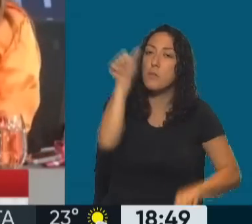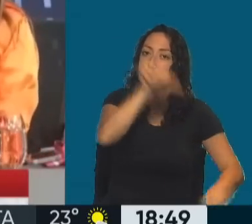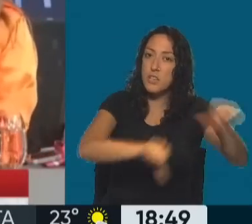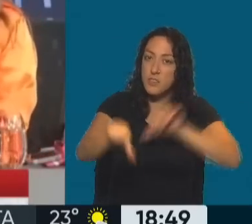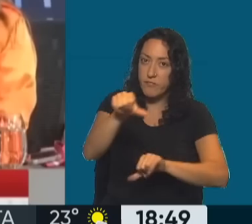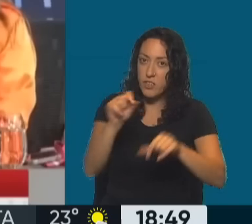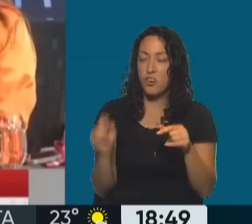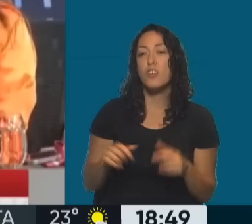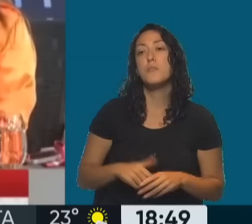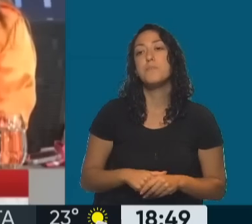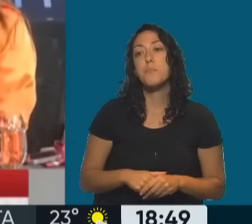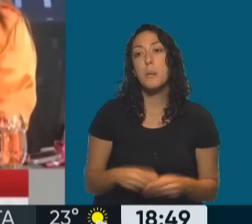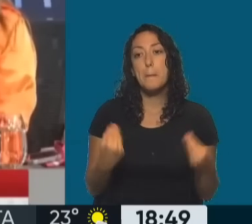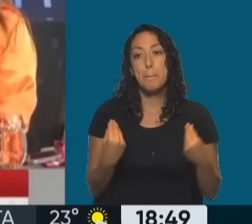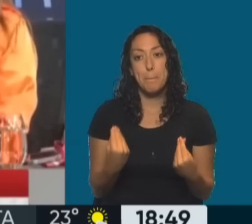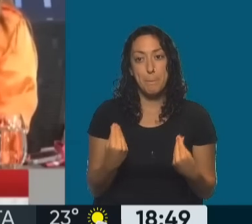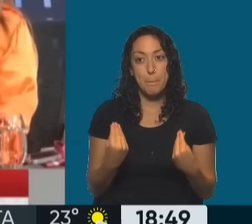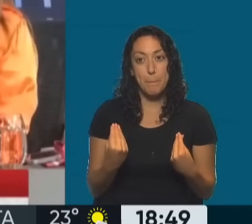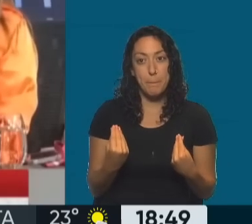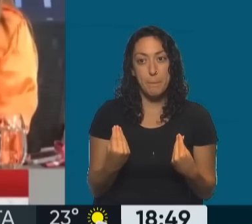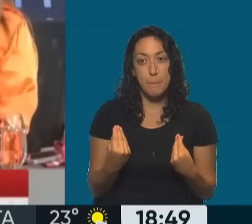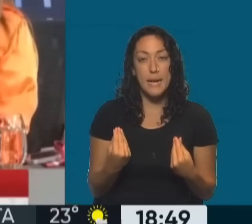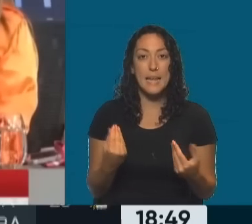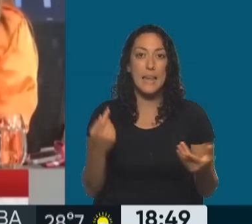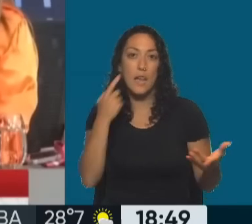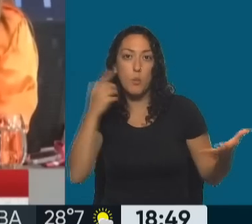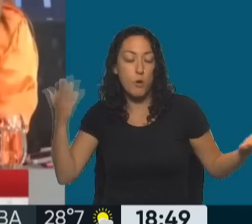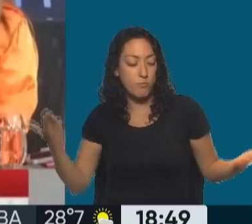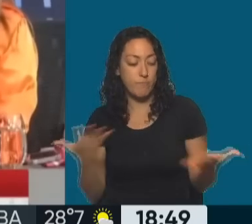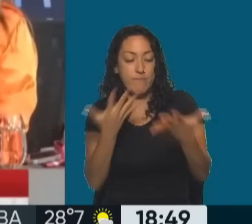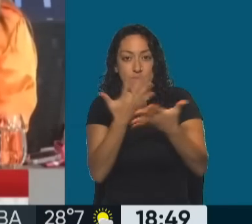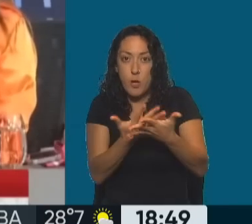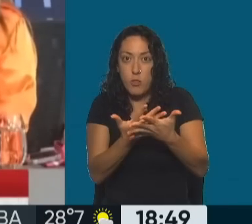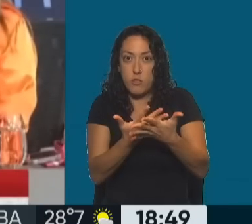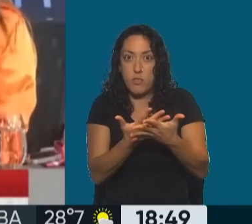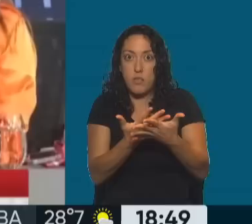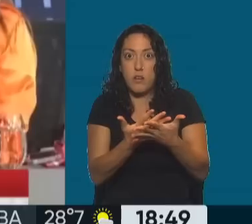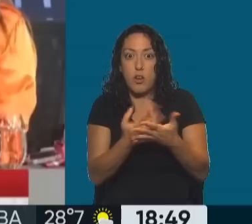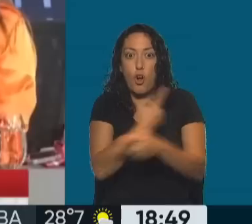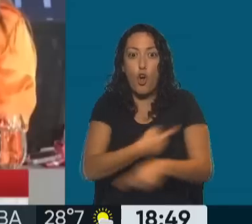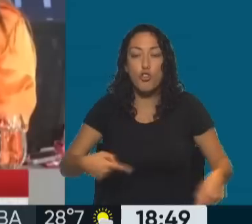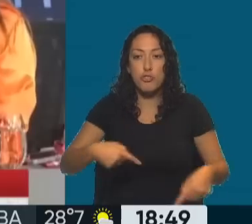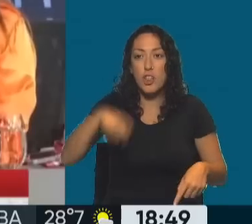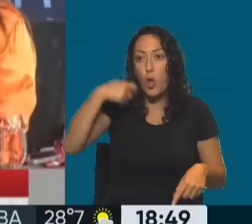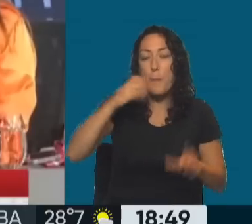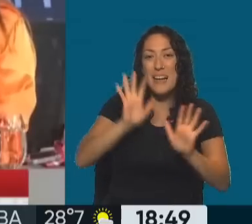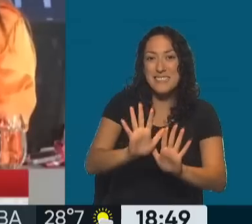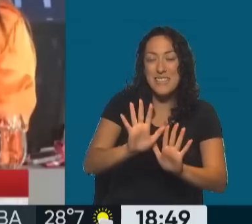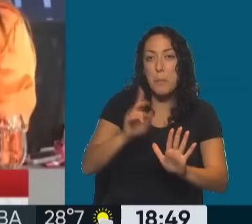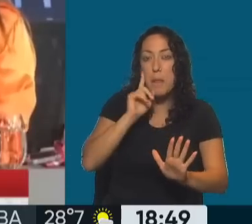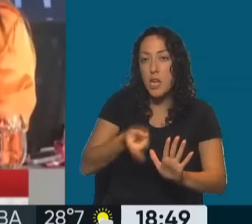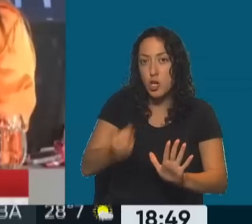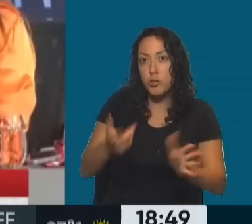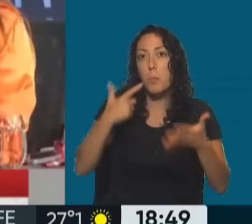donde se ponía negro sobre blanco los peligros de tomar